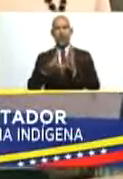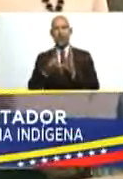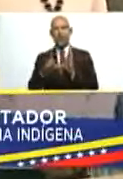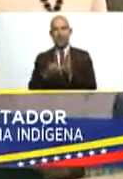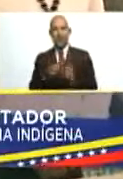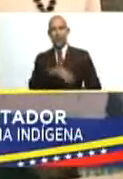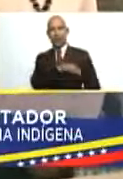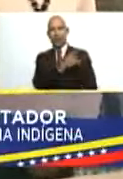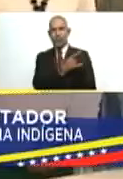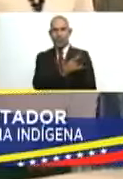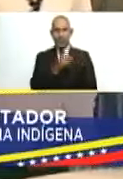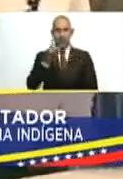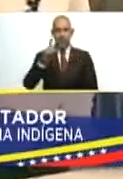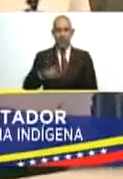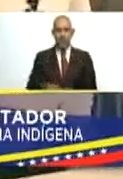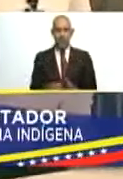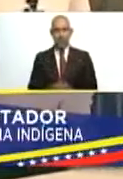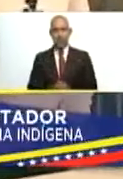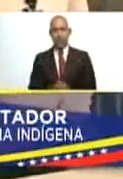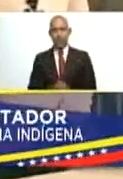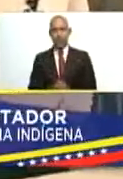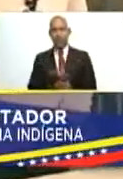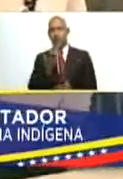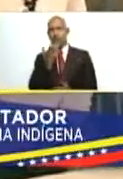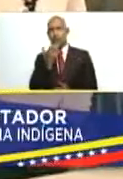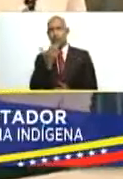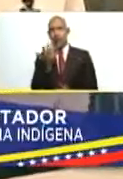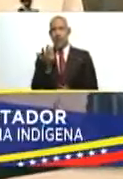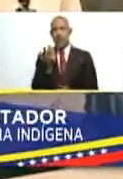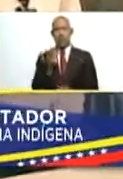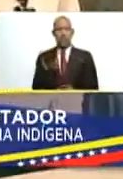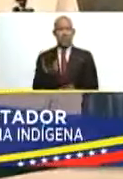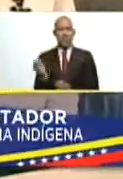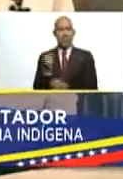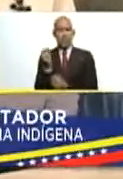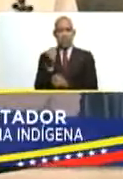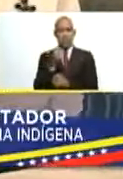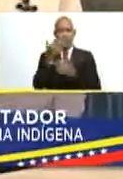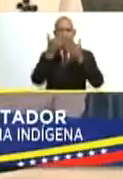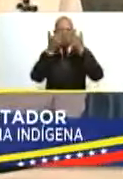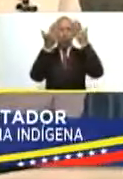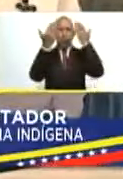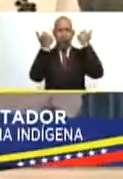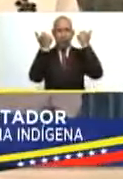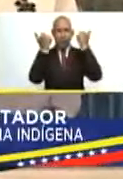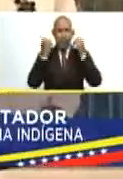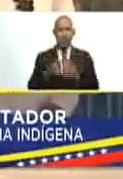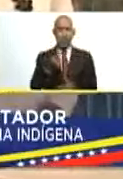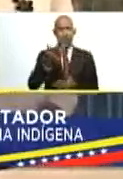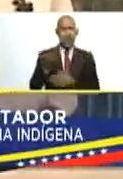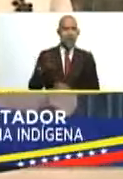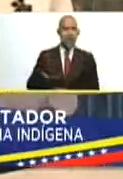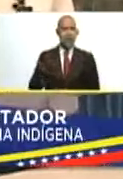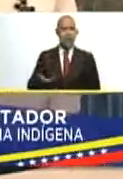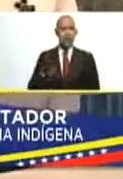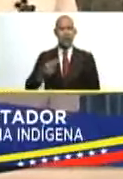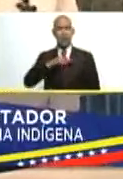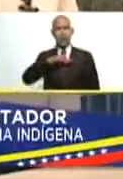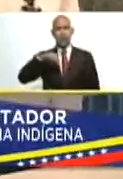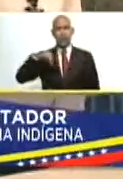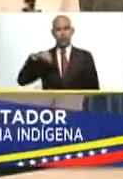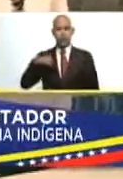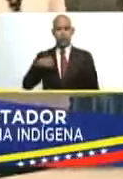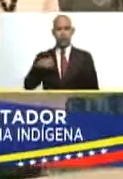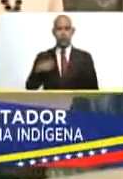educativo. Porque si se queda en los círculos académicos no va a pasar nada. Es importante para nosotros